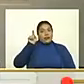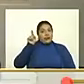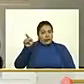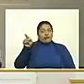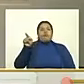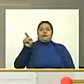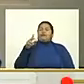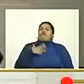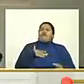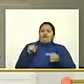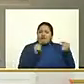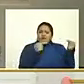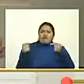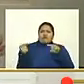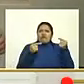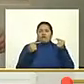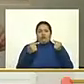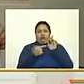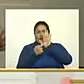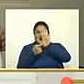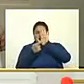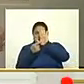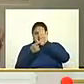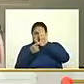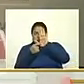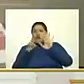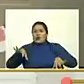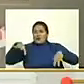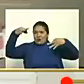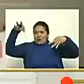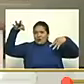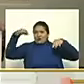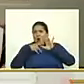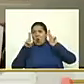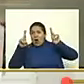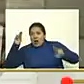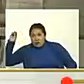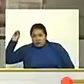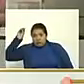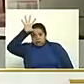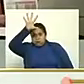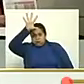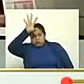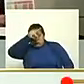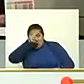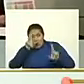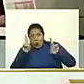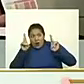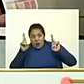Comienzo el debate con este cuadro que ojalá se presente en la pantalla de televisión.